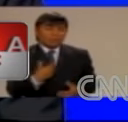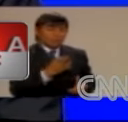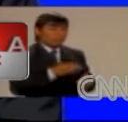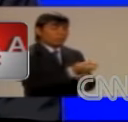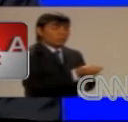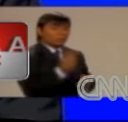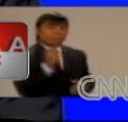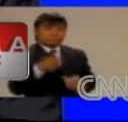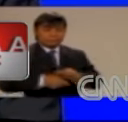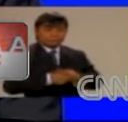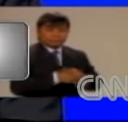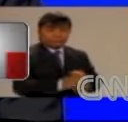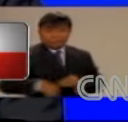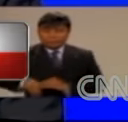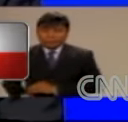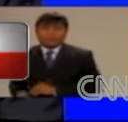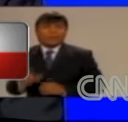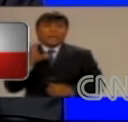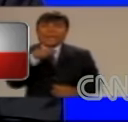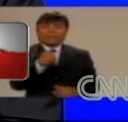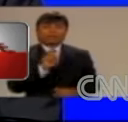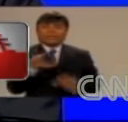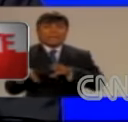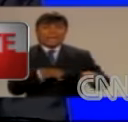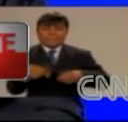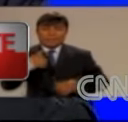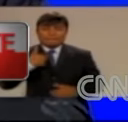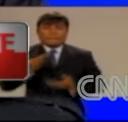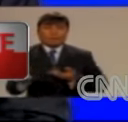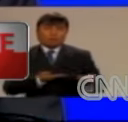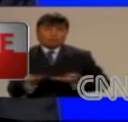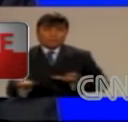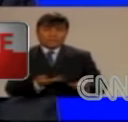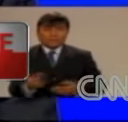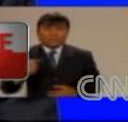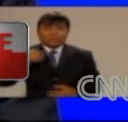Eso no se va a hacer en un gobierno nacionalista y trabajaremos en un gobierno de concertación nacional.